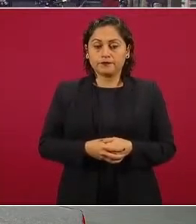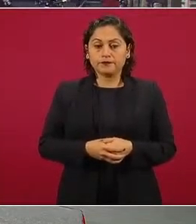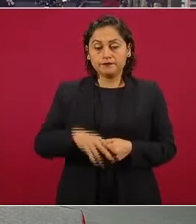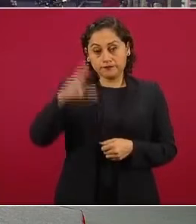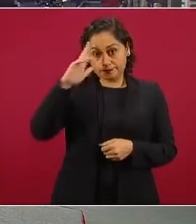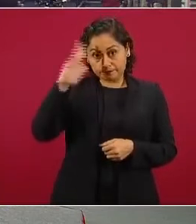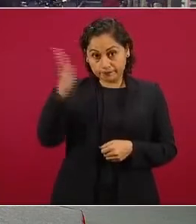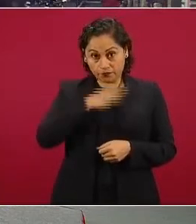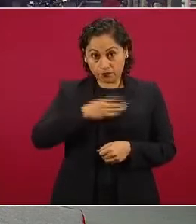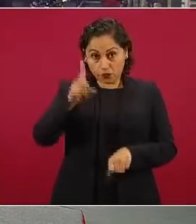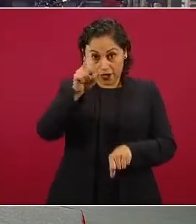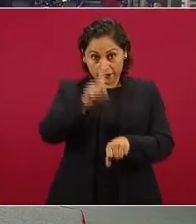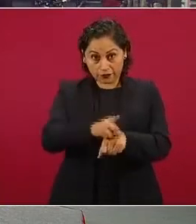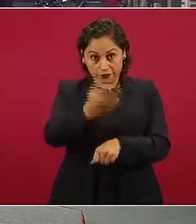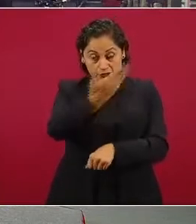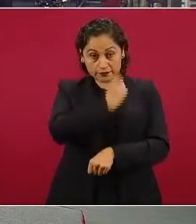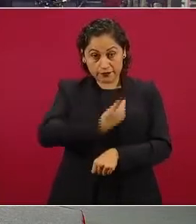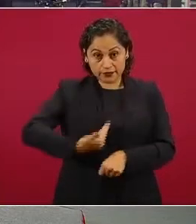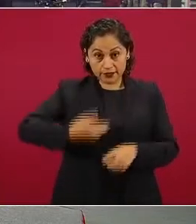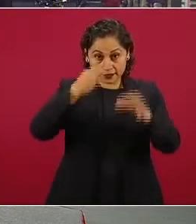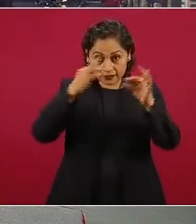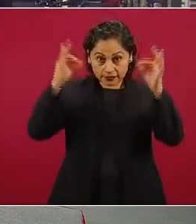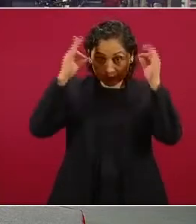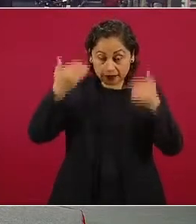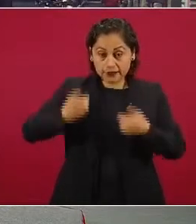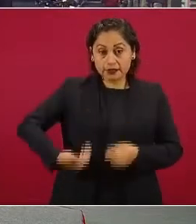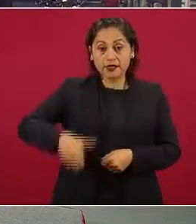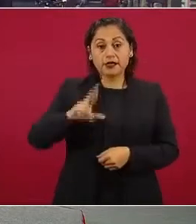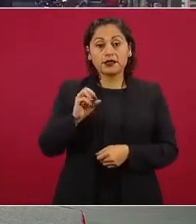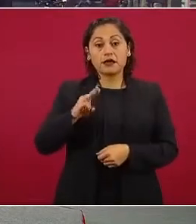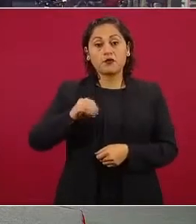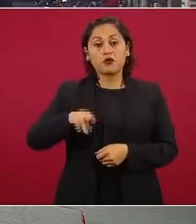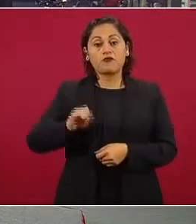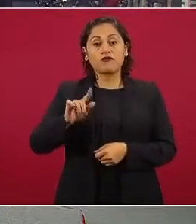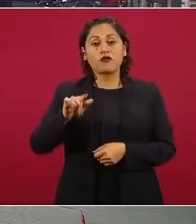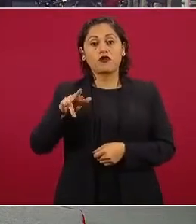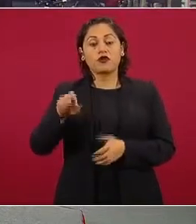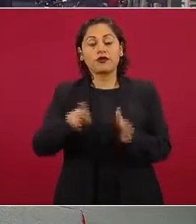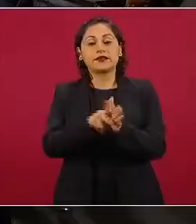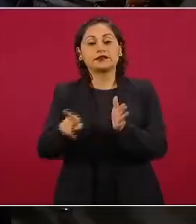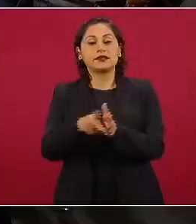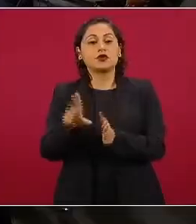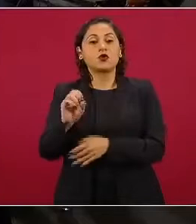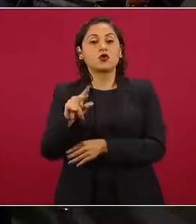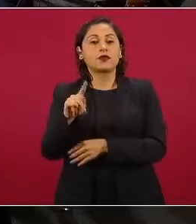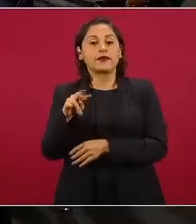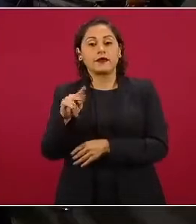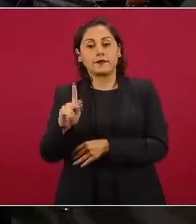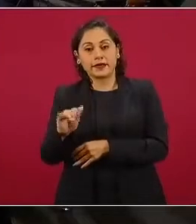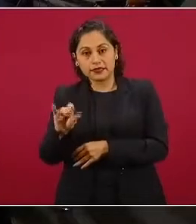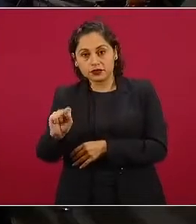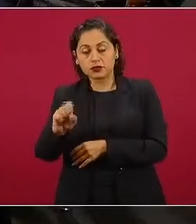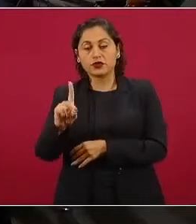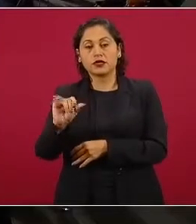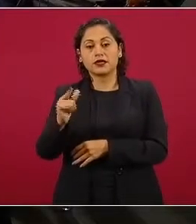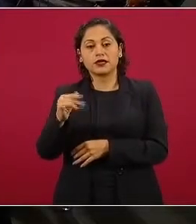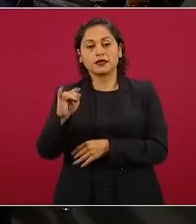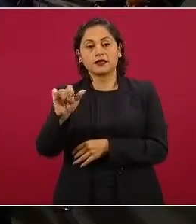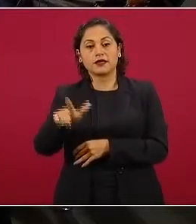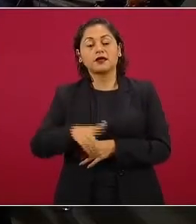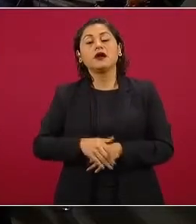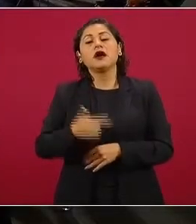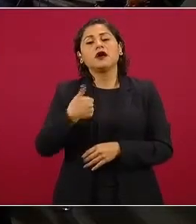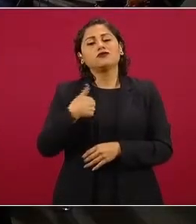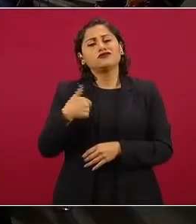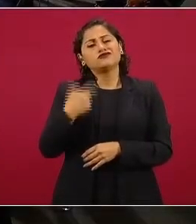Hola, buenos días, presidente y canciller. Ramón Flores, corresponsal de Contrapeso Digital. Yo quiero puntualizar una